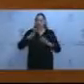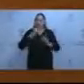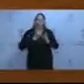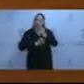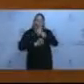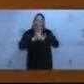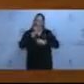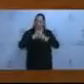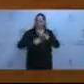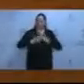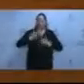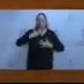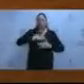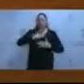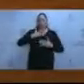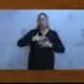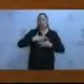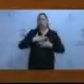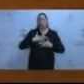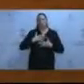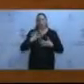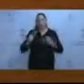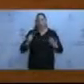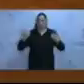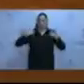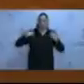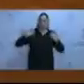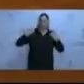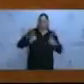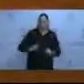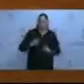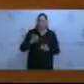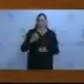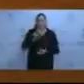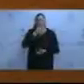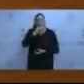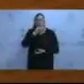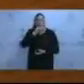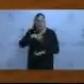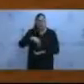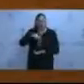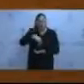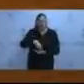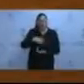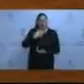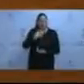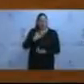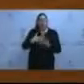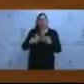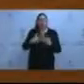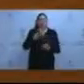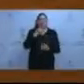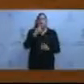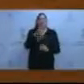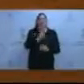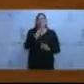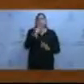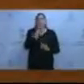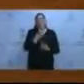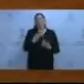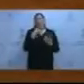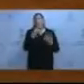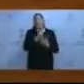consejera cifraba en una comparecencia en marzo sobre Sogepsa que la deuda era unos 148 millones de euros,